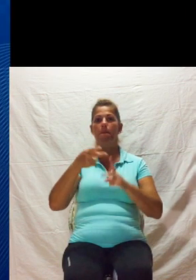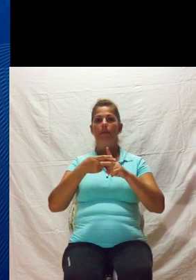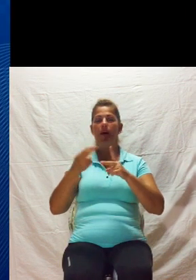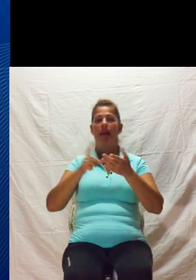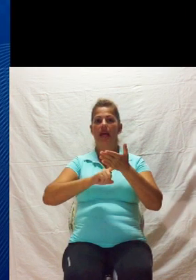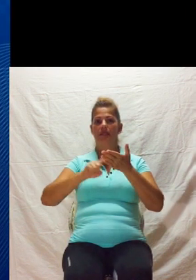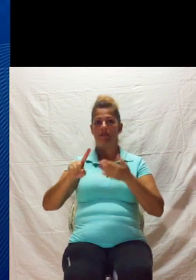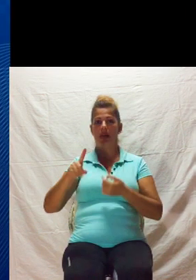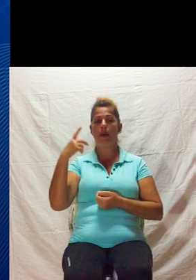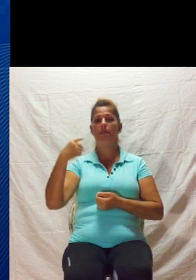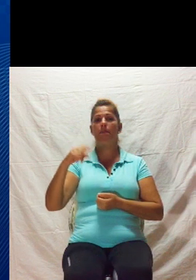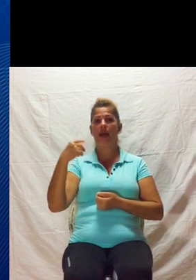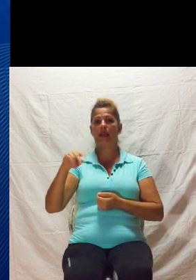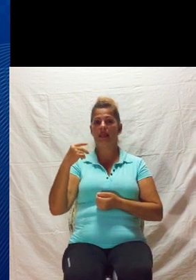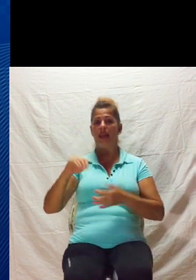Tarea para la semana.